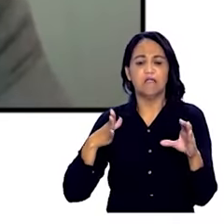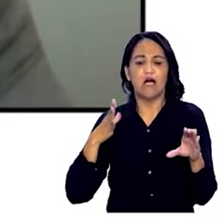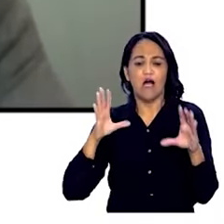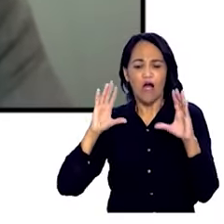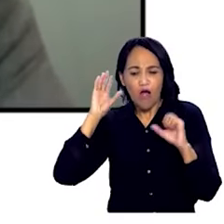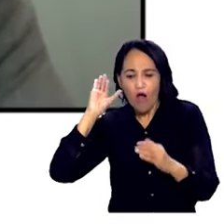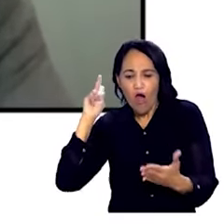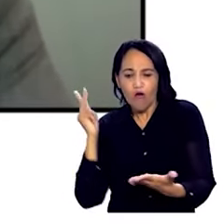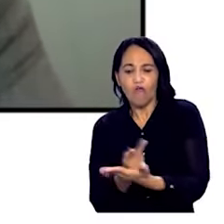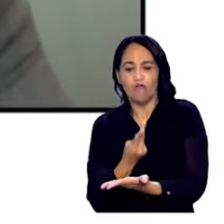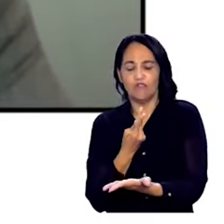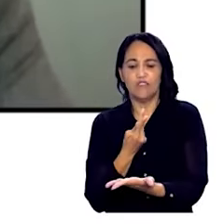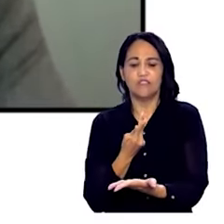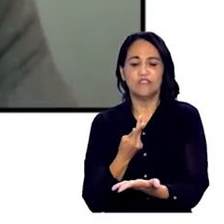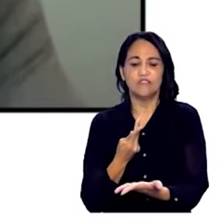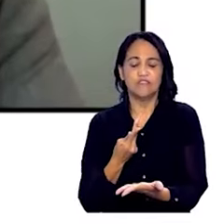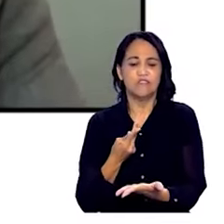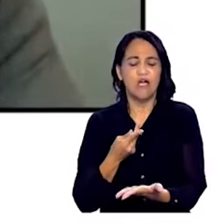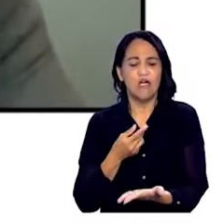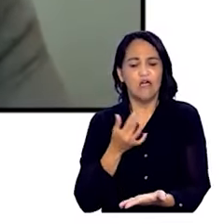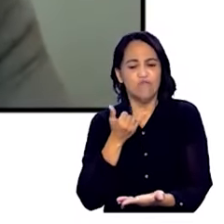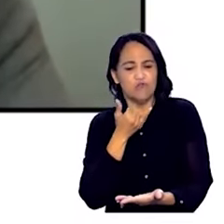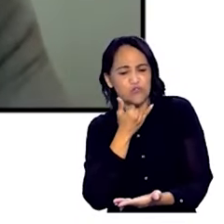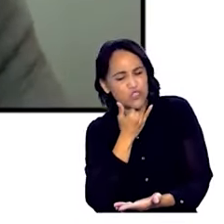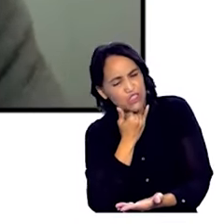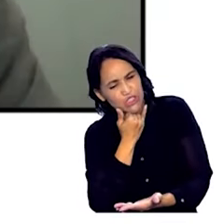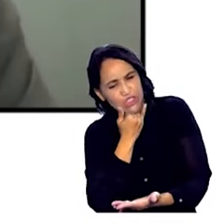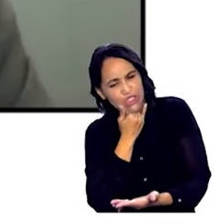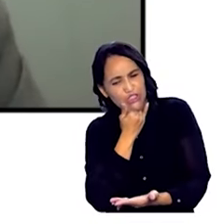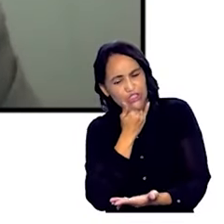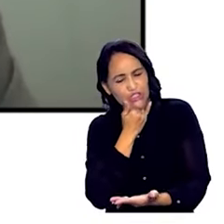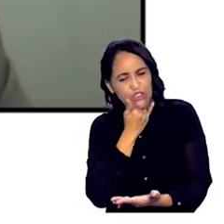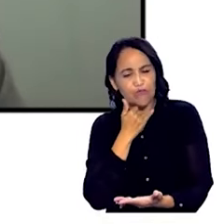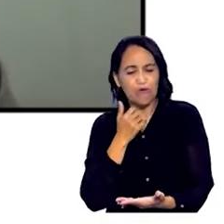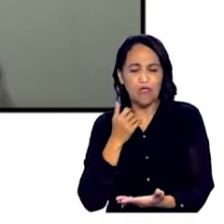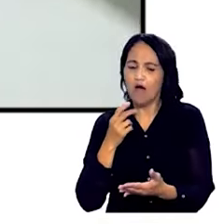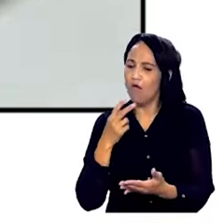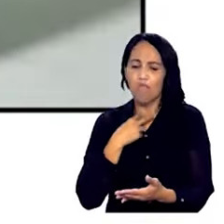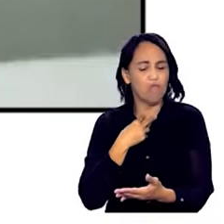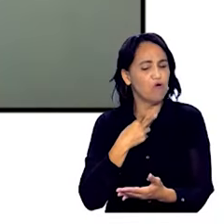previamente eners deona encuentro en moment